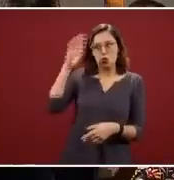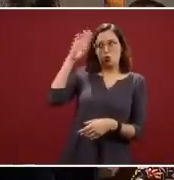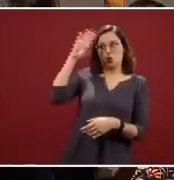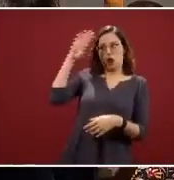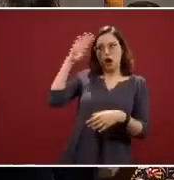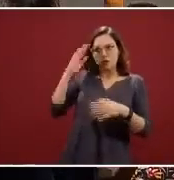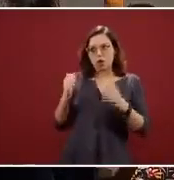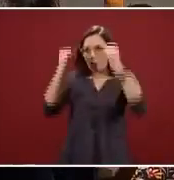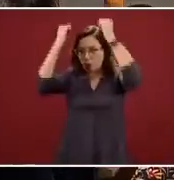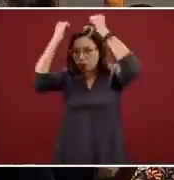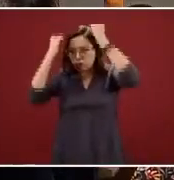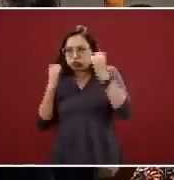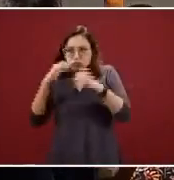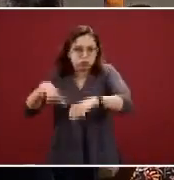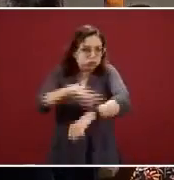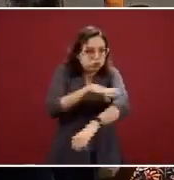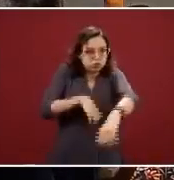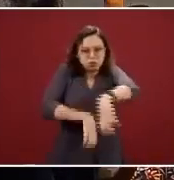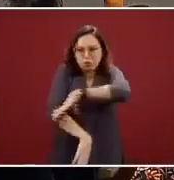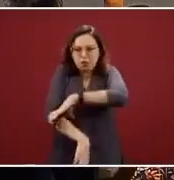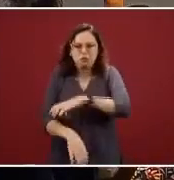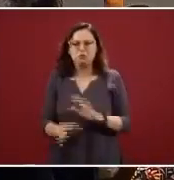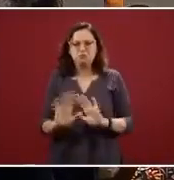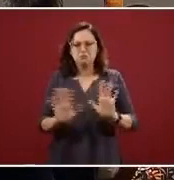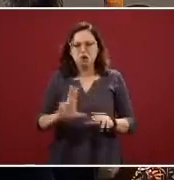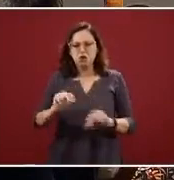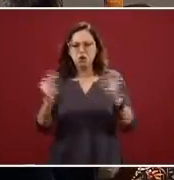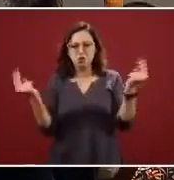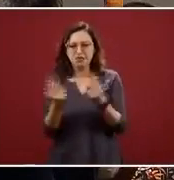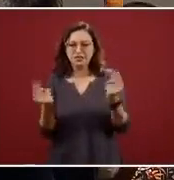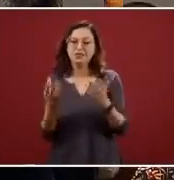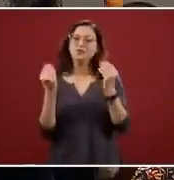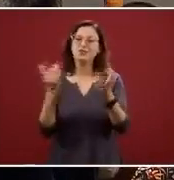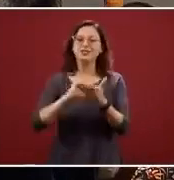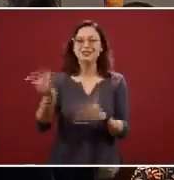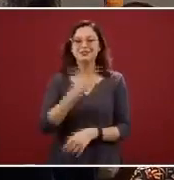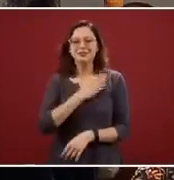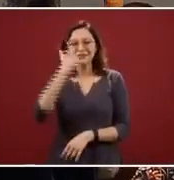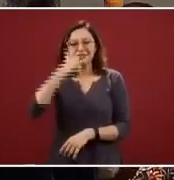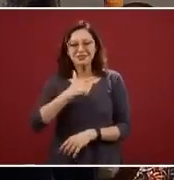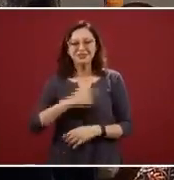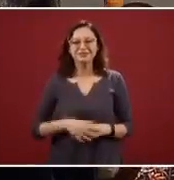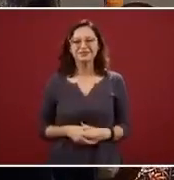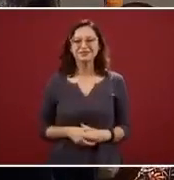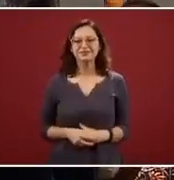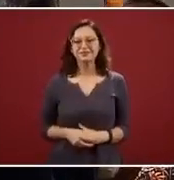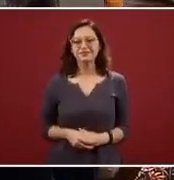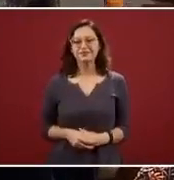atención de las infecciones respiratorias agudas. Muchas gracias y buenas noches con todos. Muchas gracias.